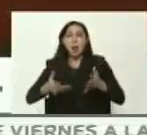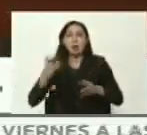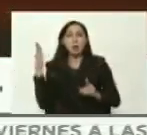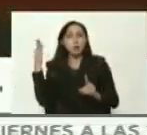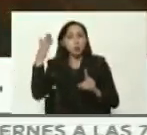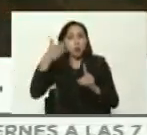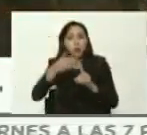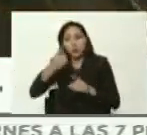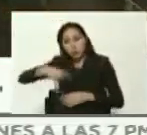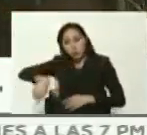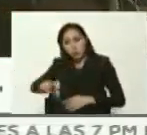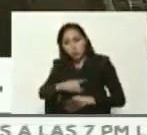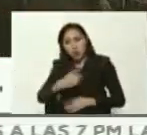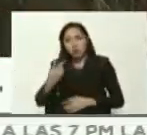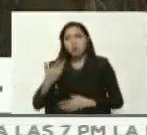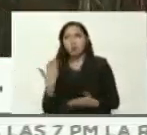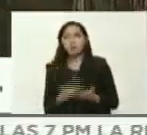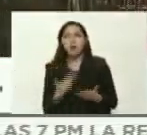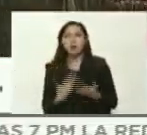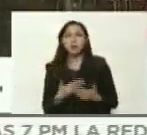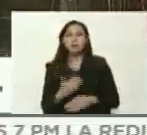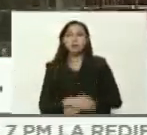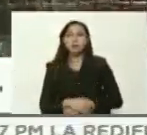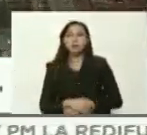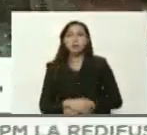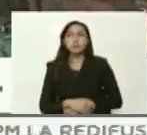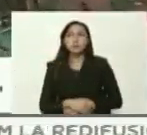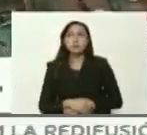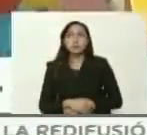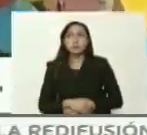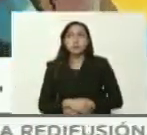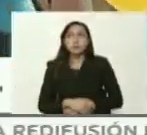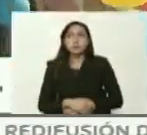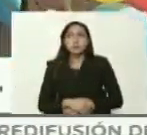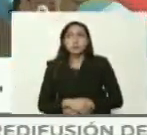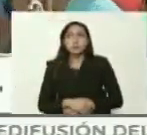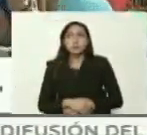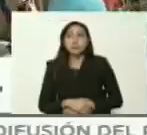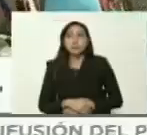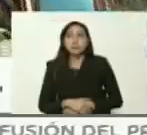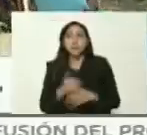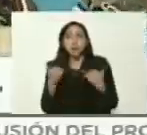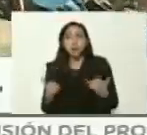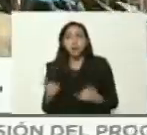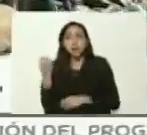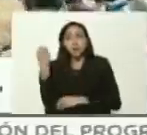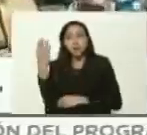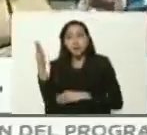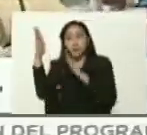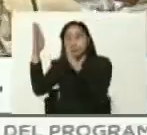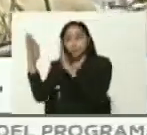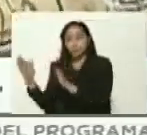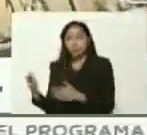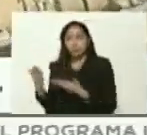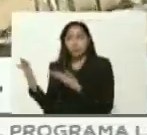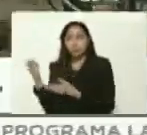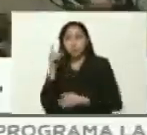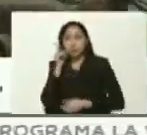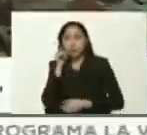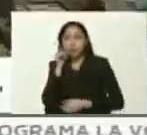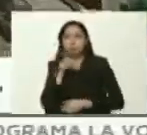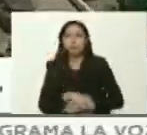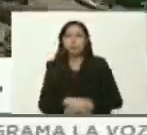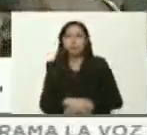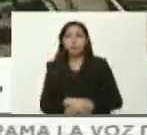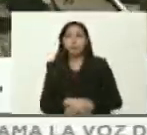objetivos que ellos se han planteado. Así que desde aquí, presidente, antes le vamos a dar la palabra. Aquí, presidente, tenemos a una dirigente